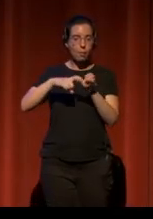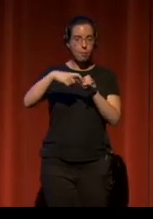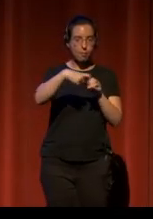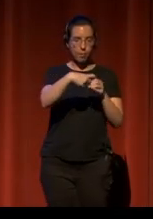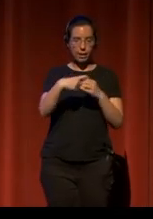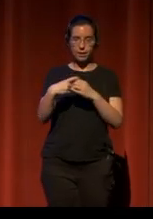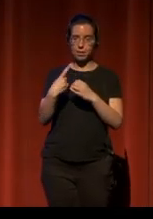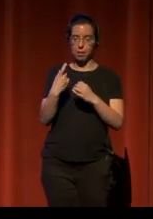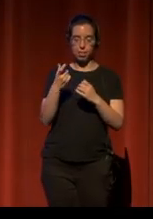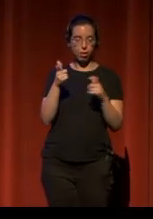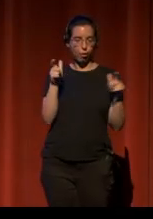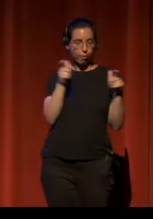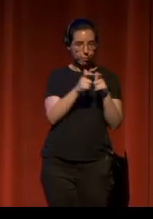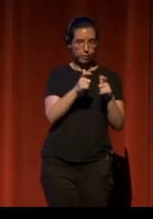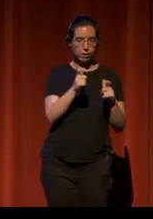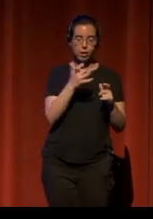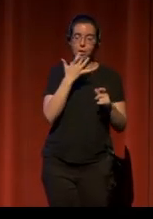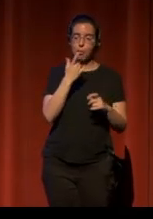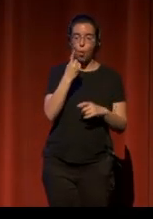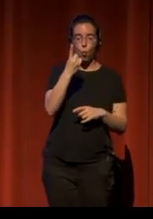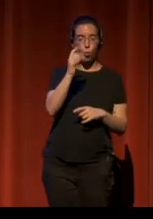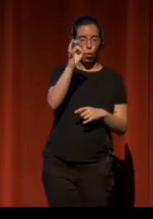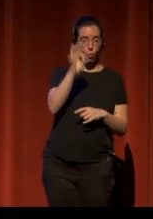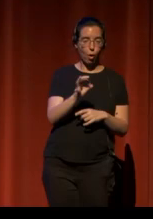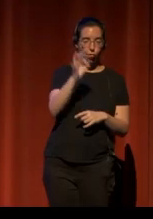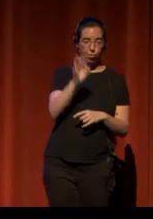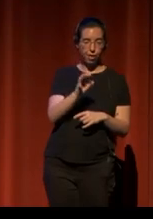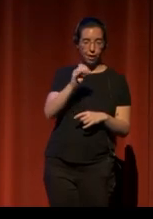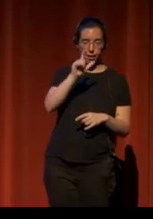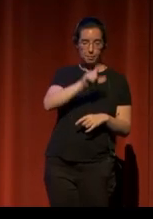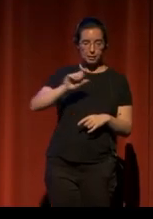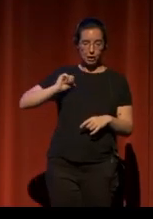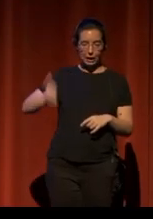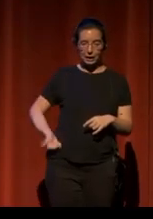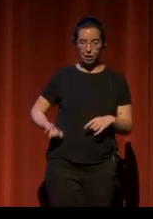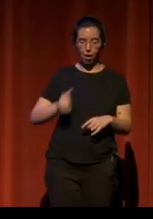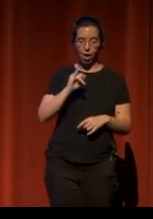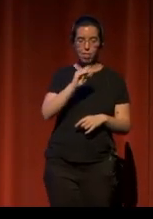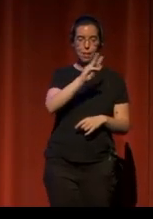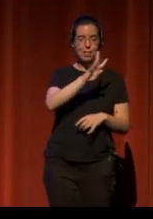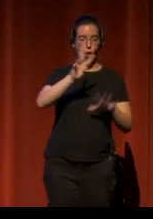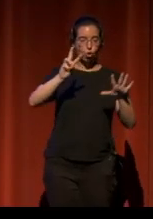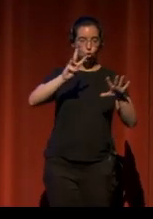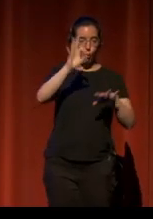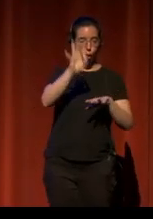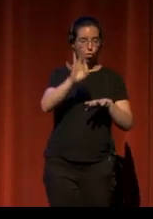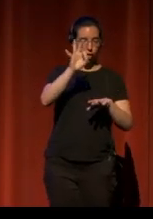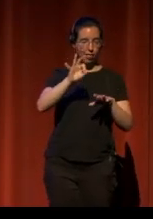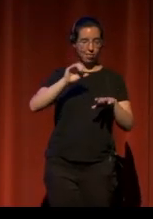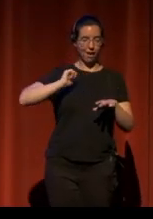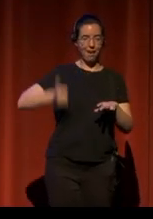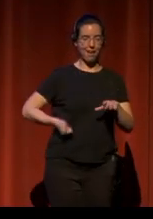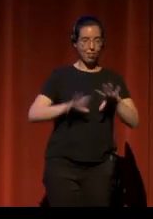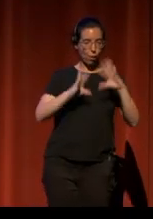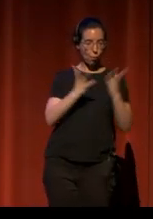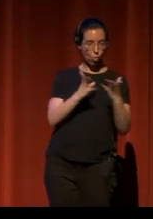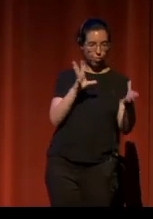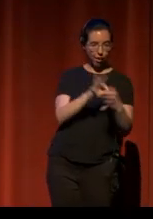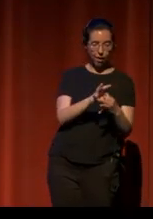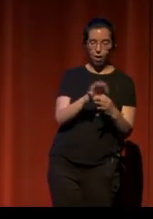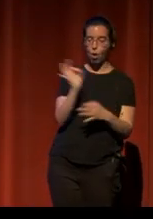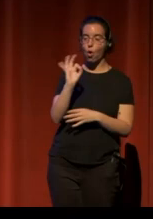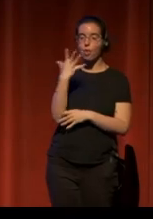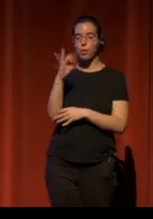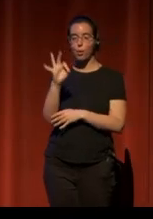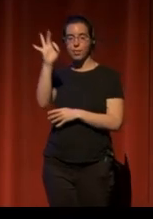ingresos por adulto no un 1% de megar ricos que tiene 28 de la riqueza mundial 50% del mundo de la